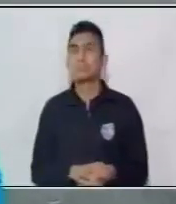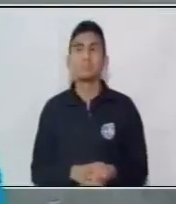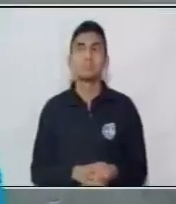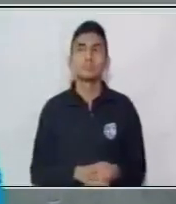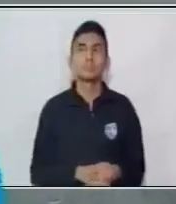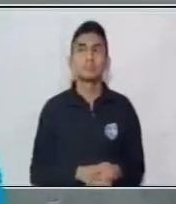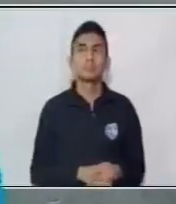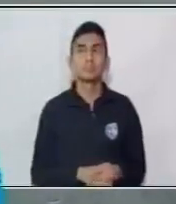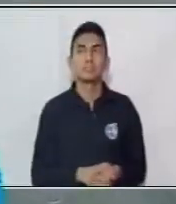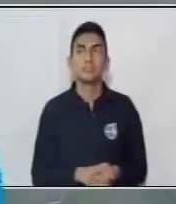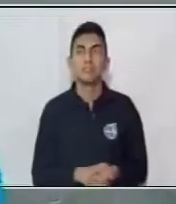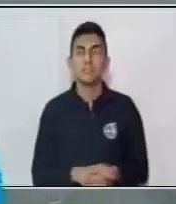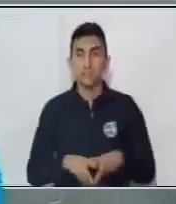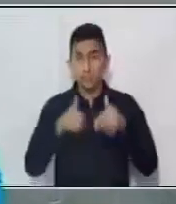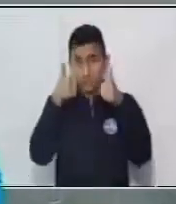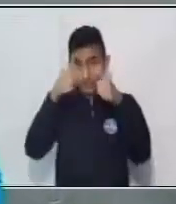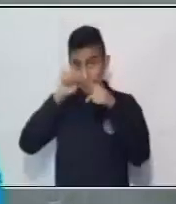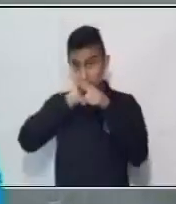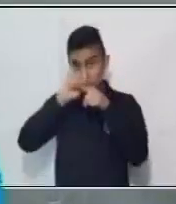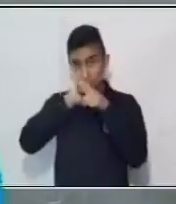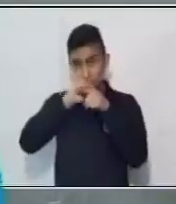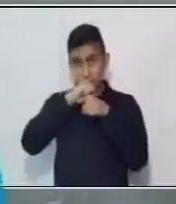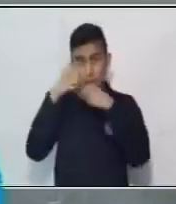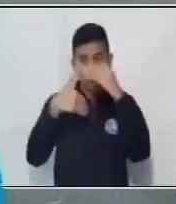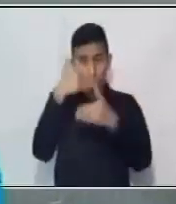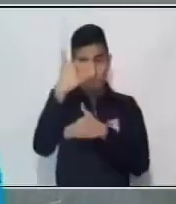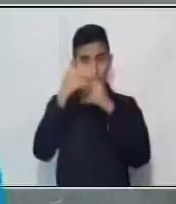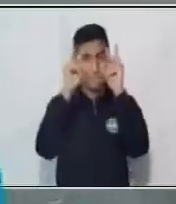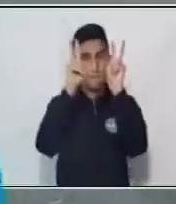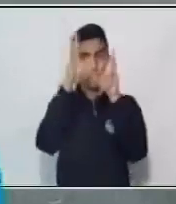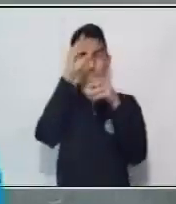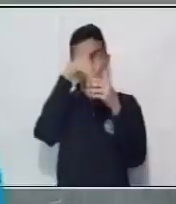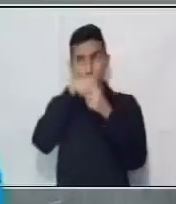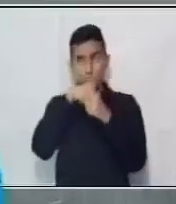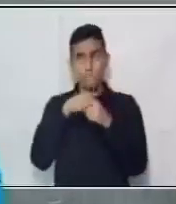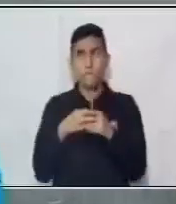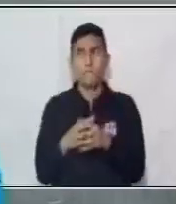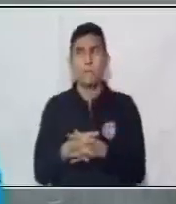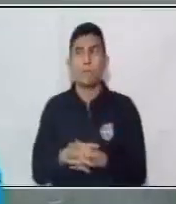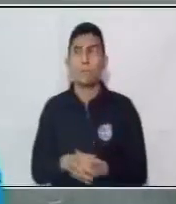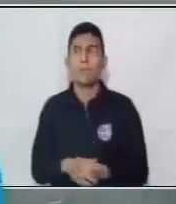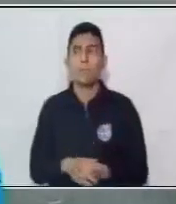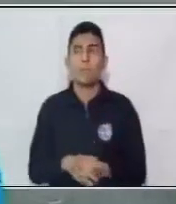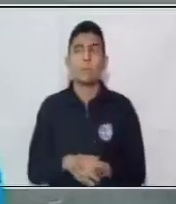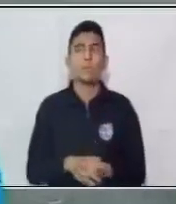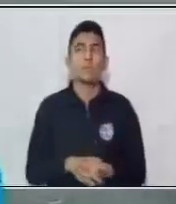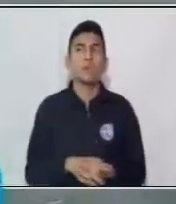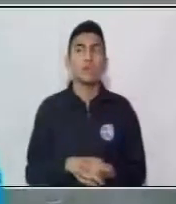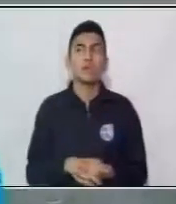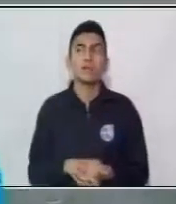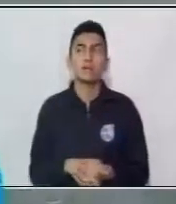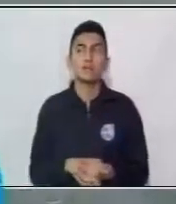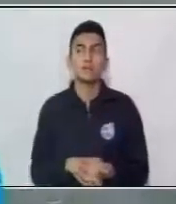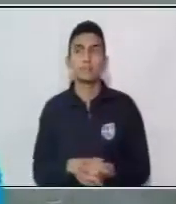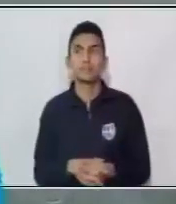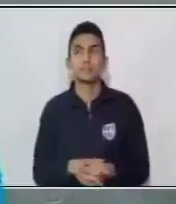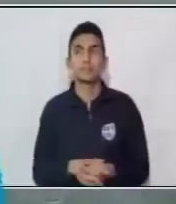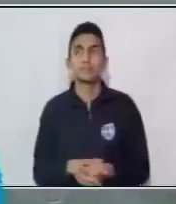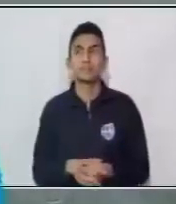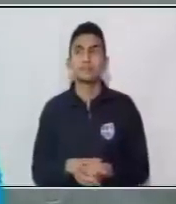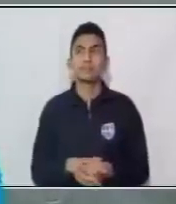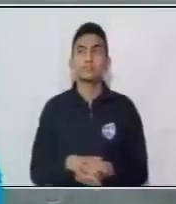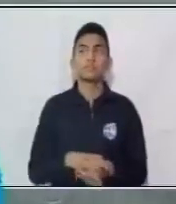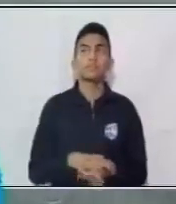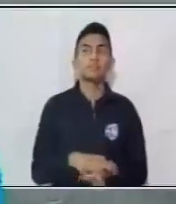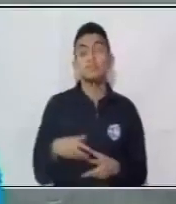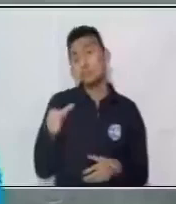¿Vamos bien en casa? Vamos repasando y reforzando nuestra habilidad numérica y nuestra agilidad mental. Otro